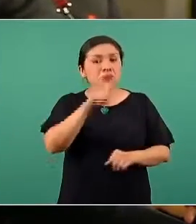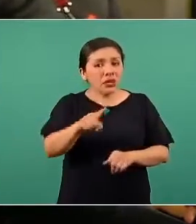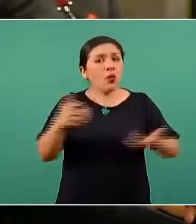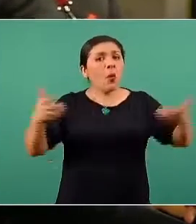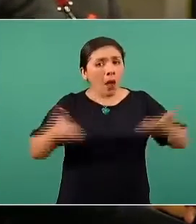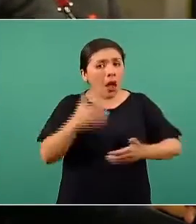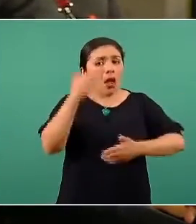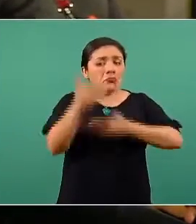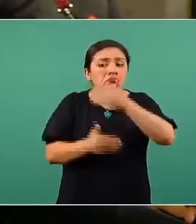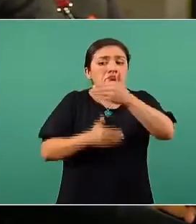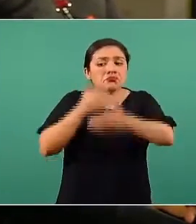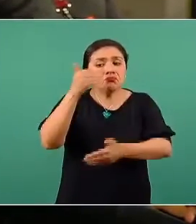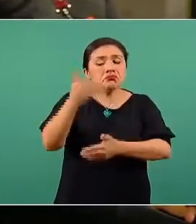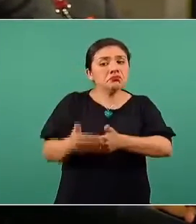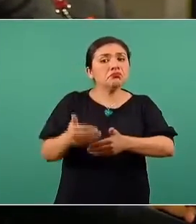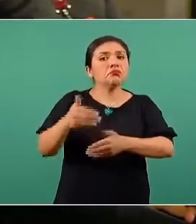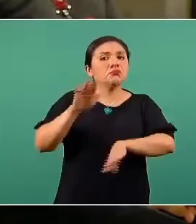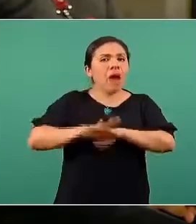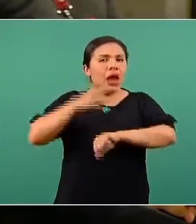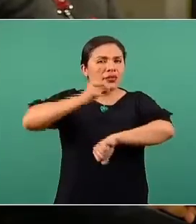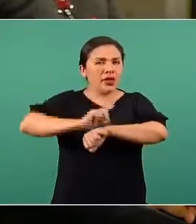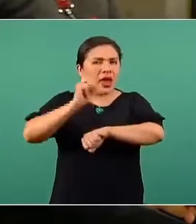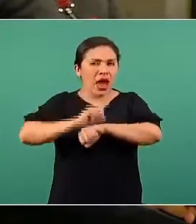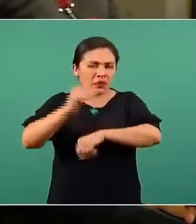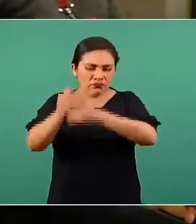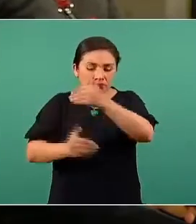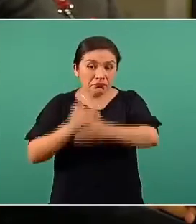o menos en los siguientes días,